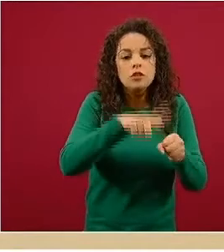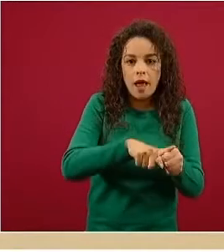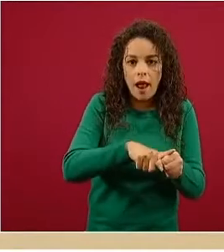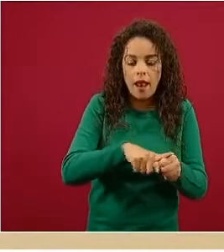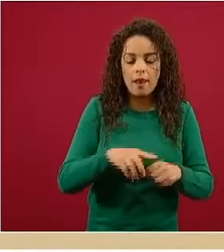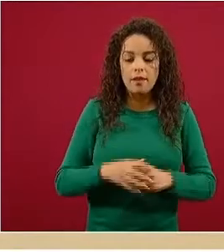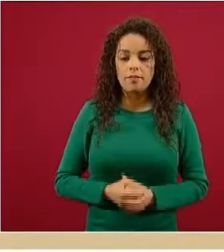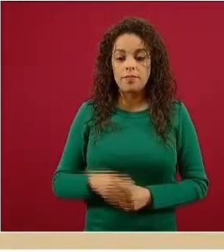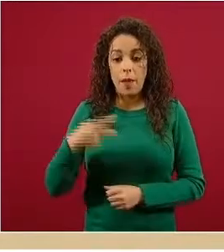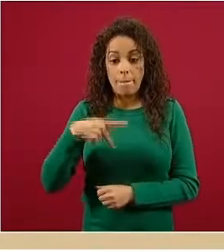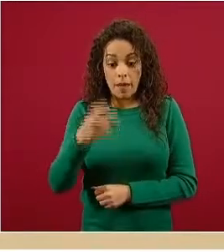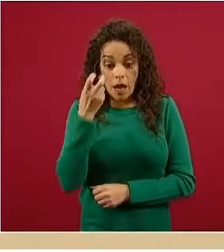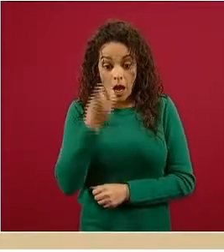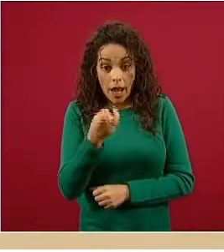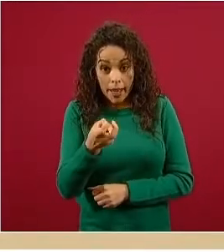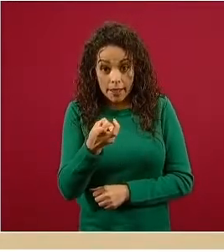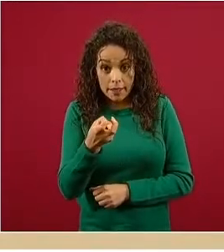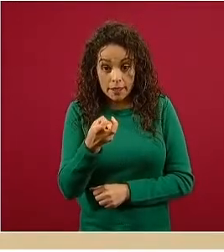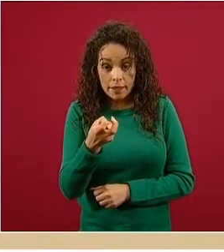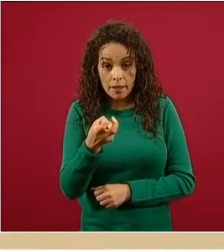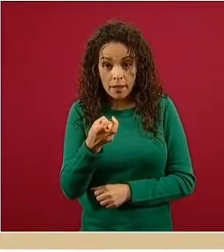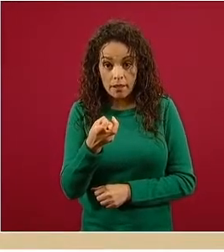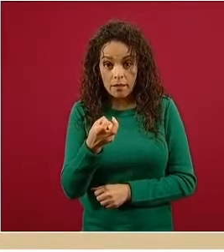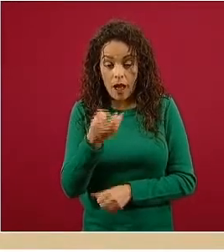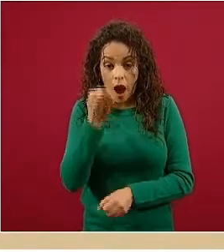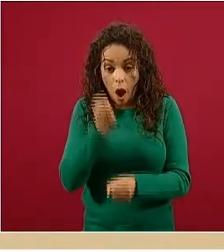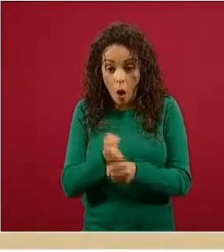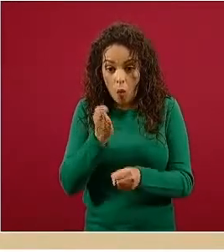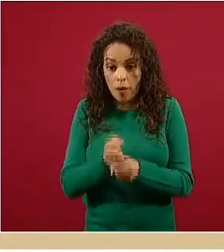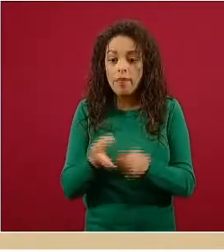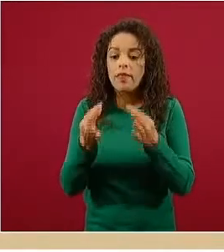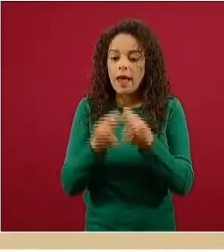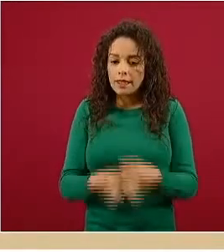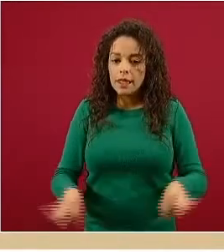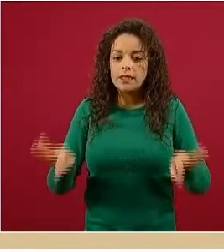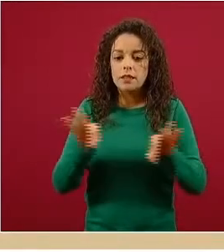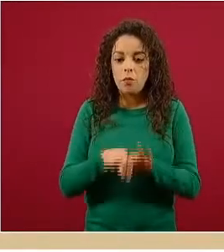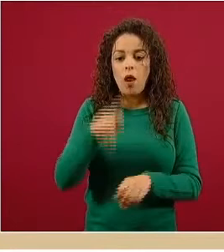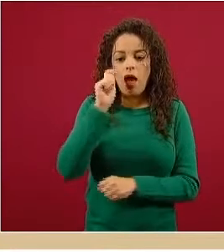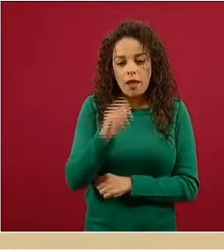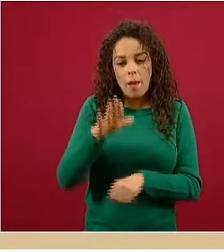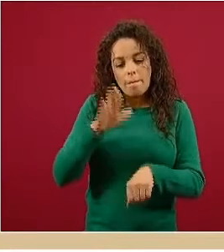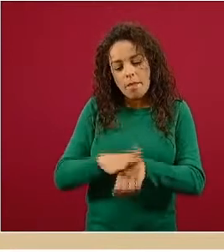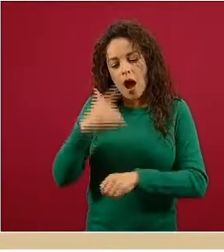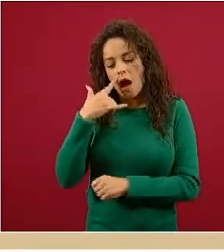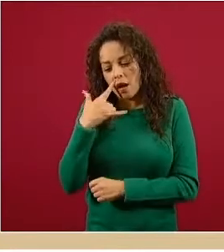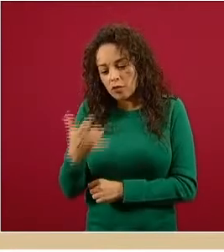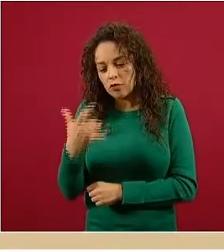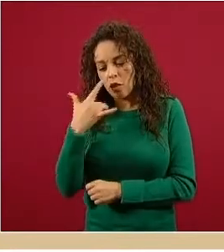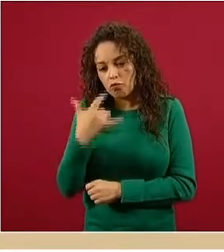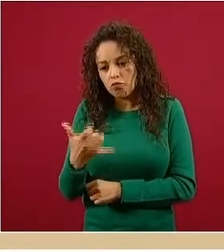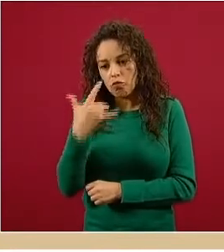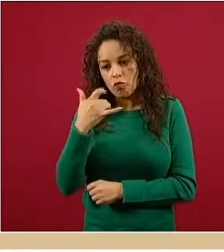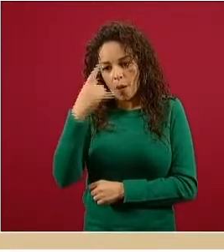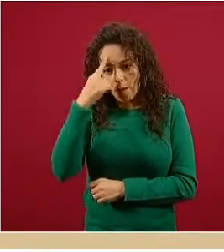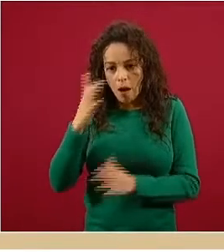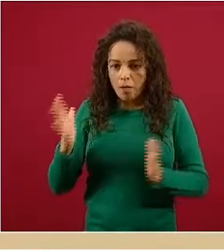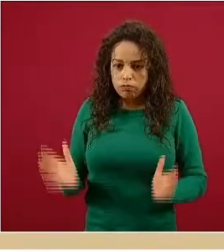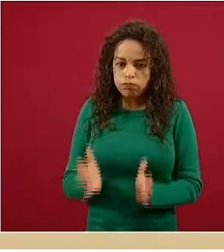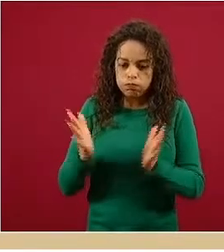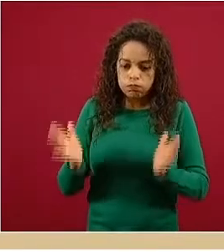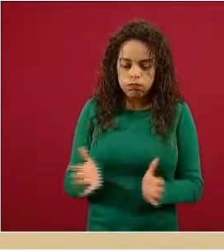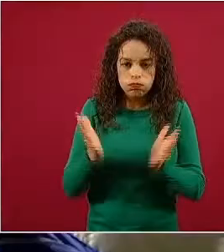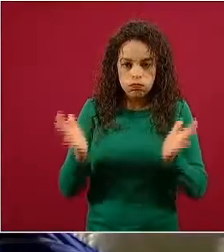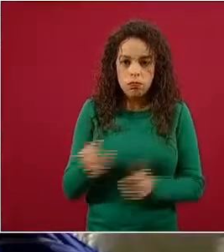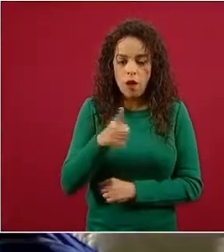que lleva el duelo, dejarlo solo, siempre y cuando recordándole que no va a ser un tema de que se